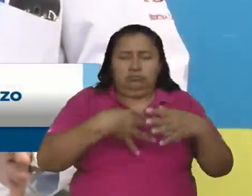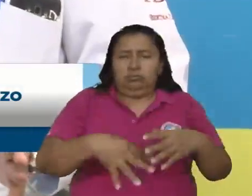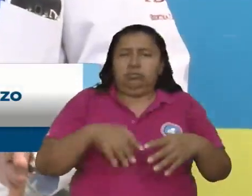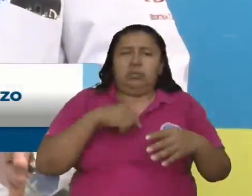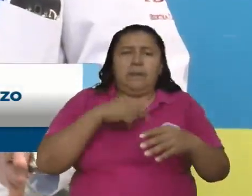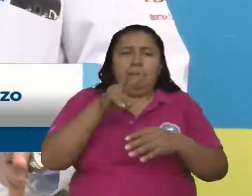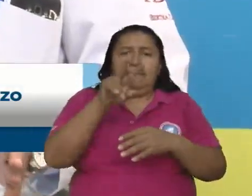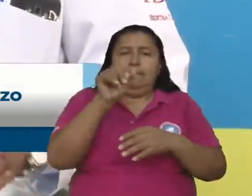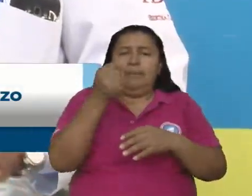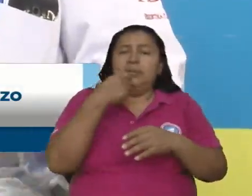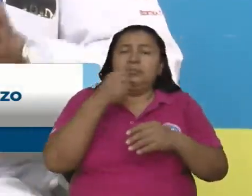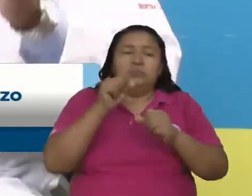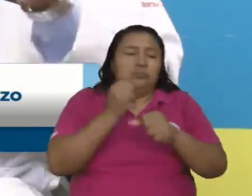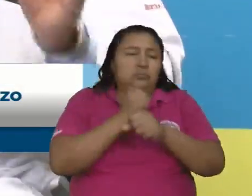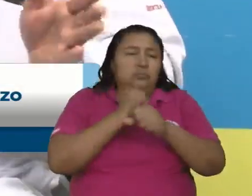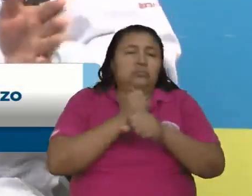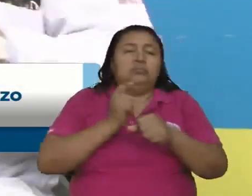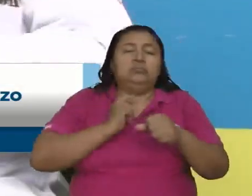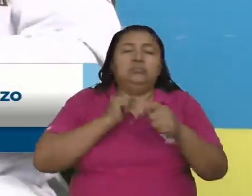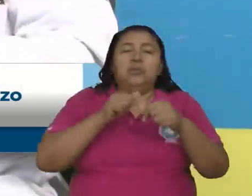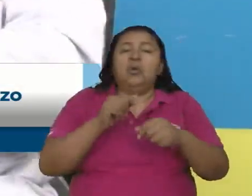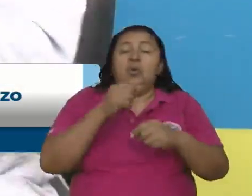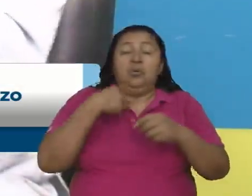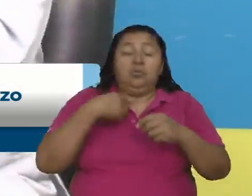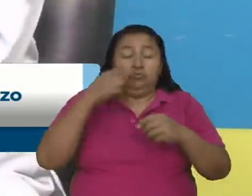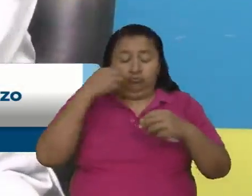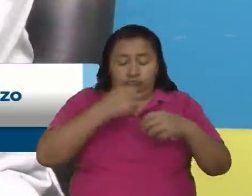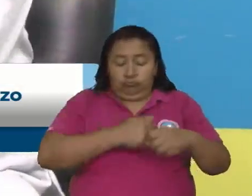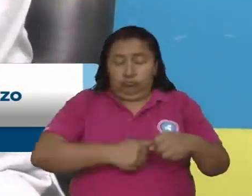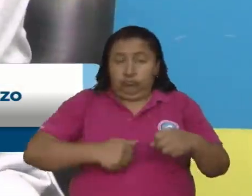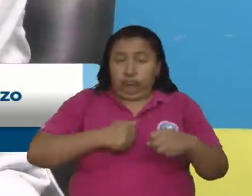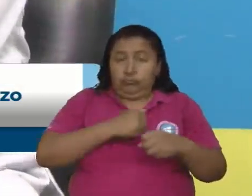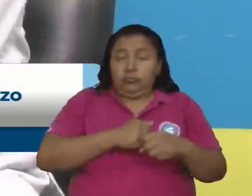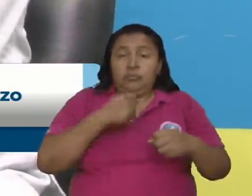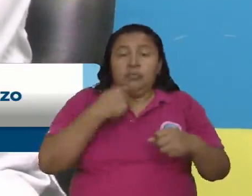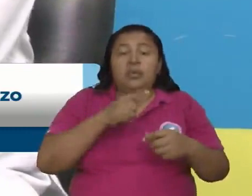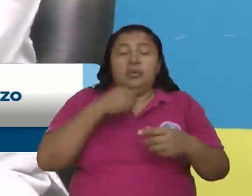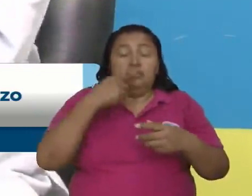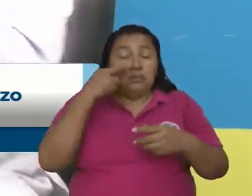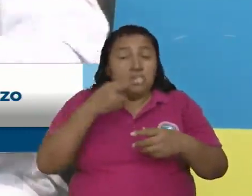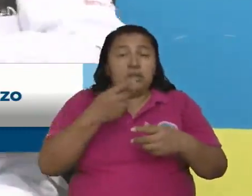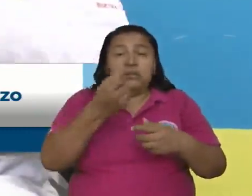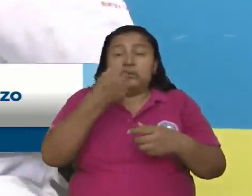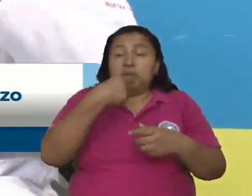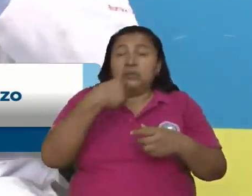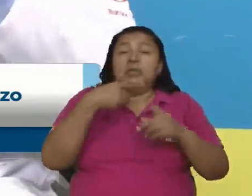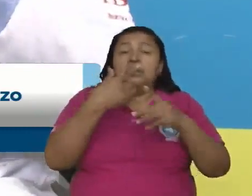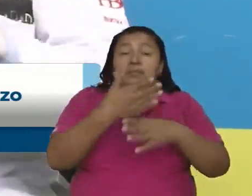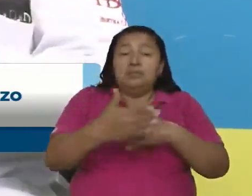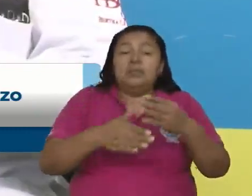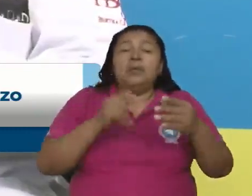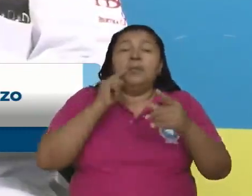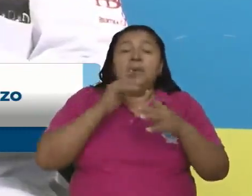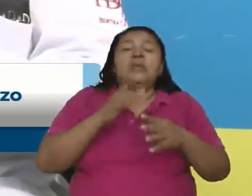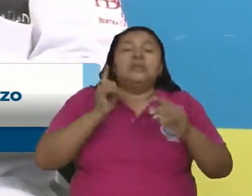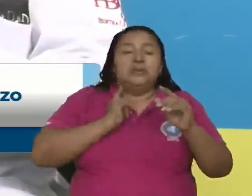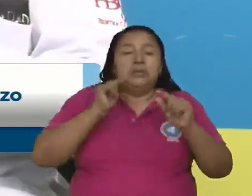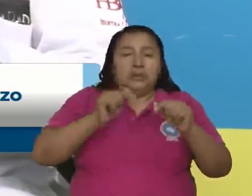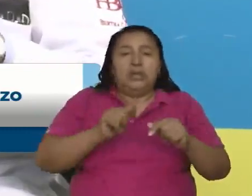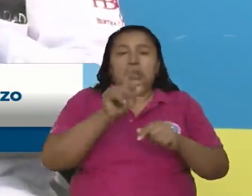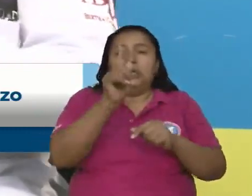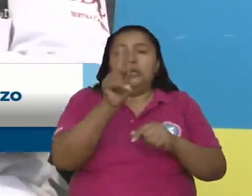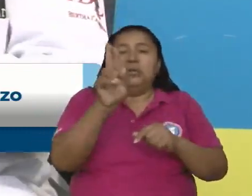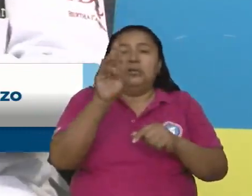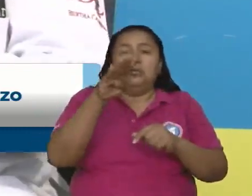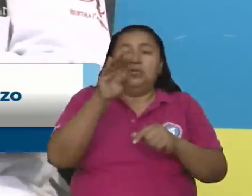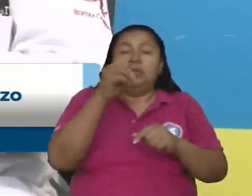no. Entonces, ellos hacen ultrasonido de clínica y dan tratamiento, porque ya te están diciendo, está presente el trombo, tenés que